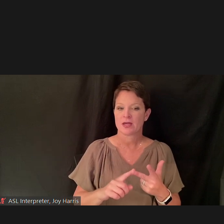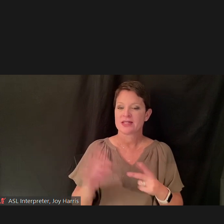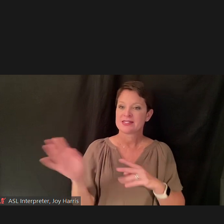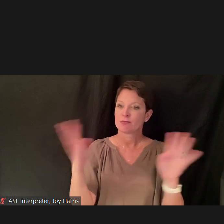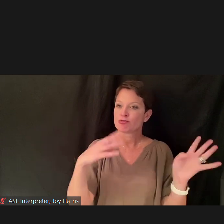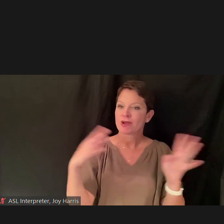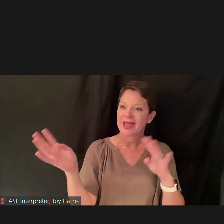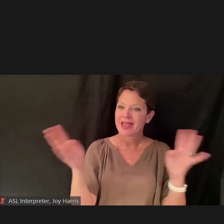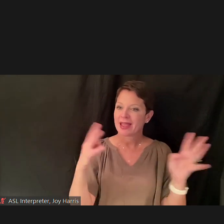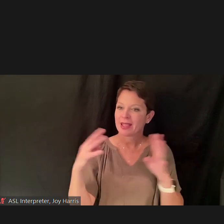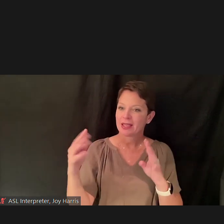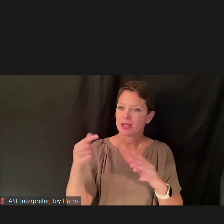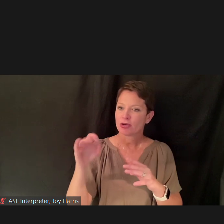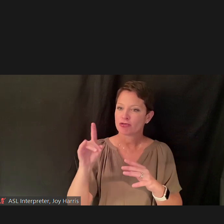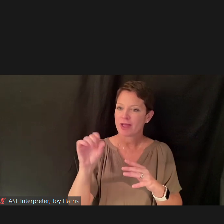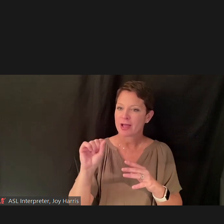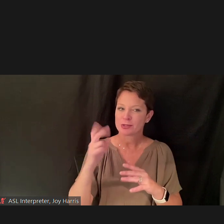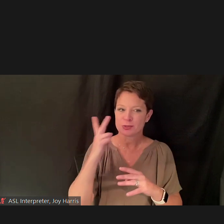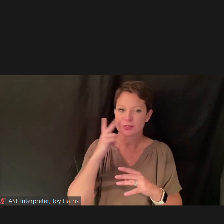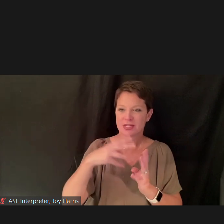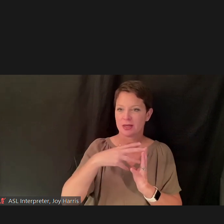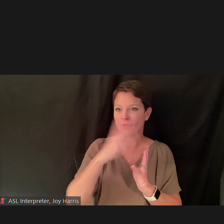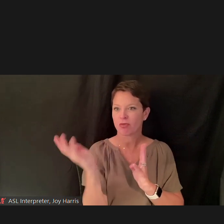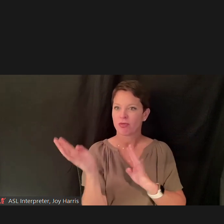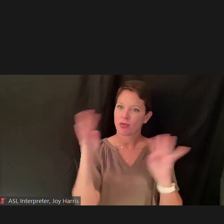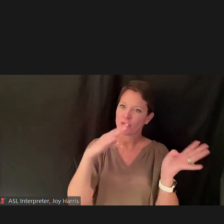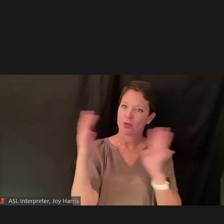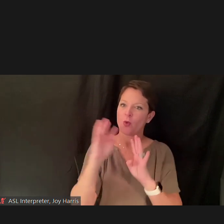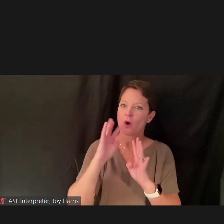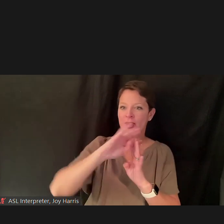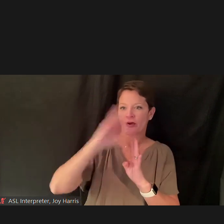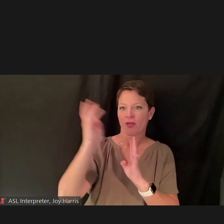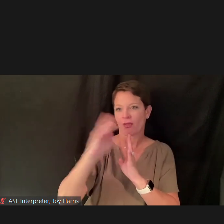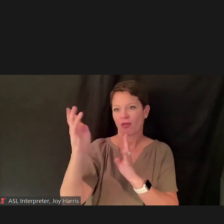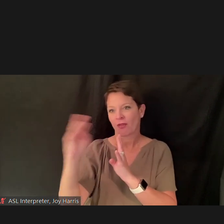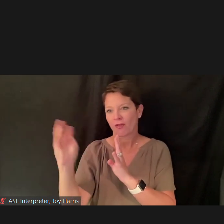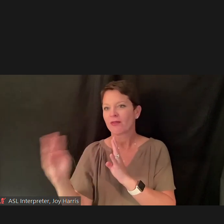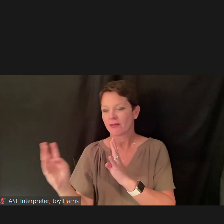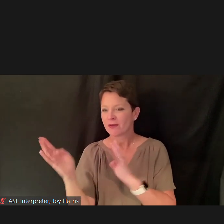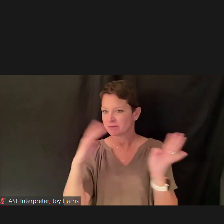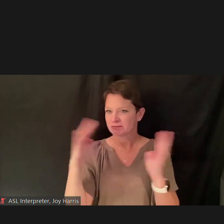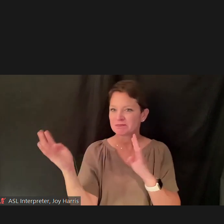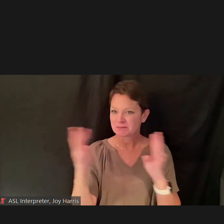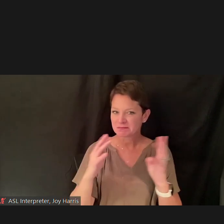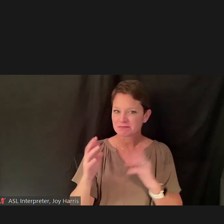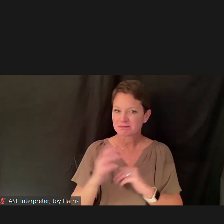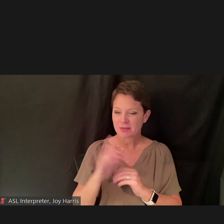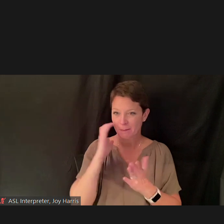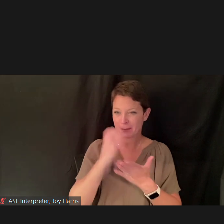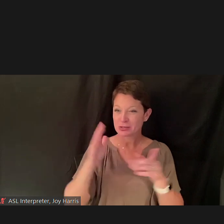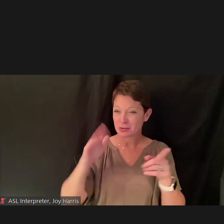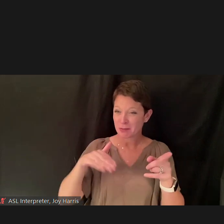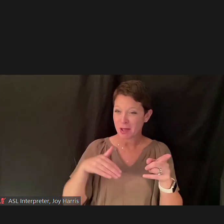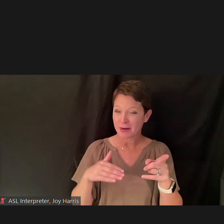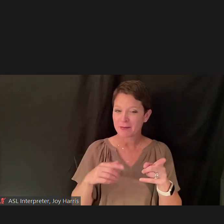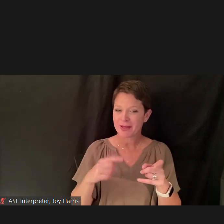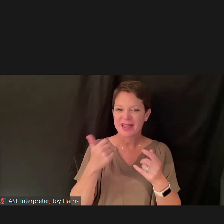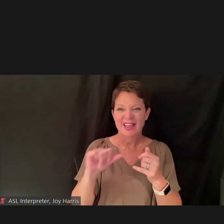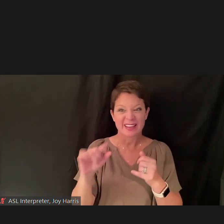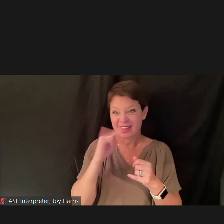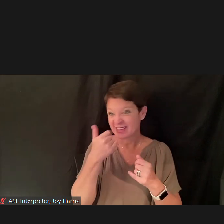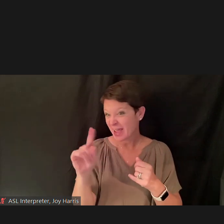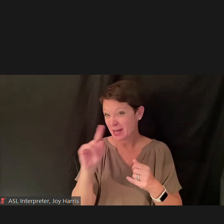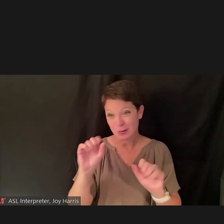visitefila.gov/PPR para revisar horario. Luego, como ve en esta fotografía, los centros